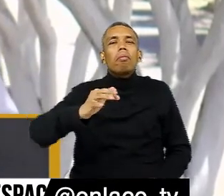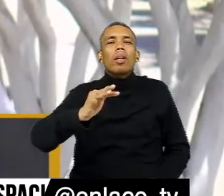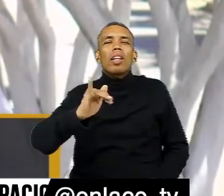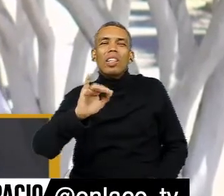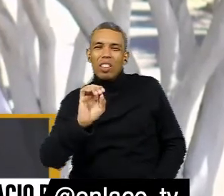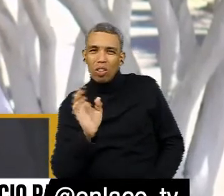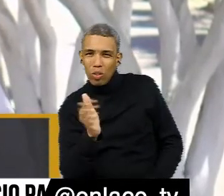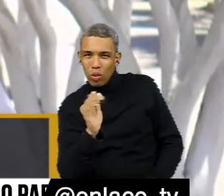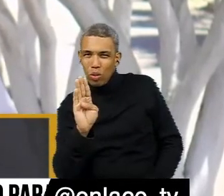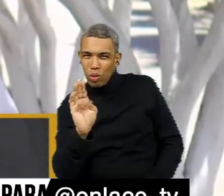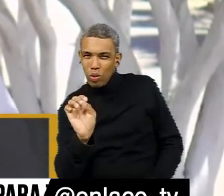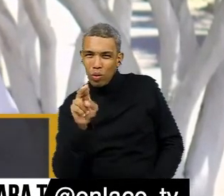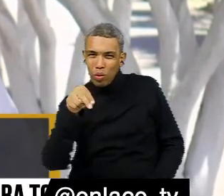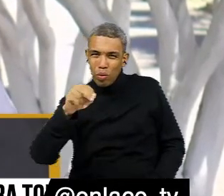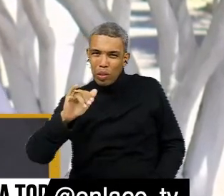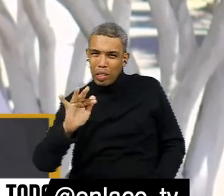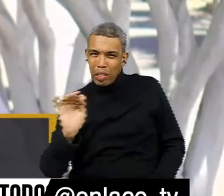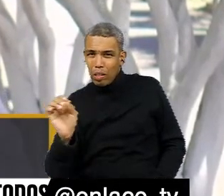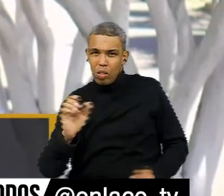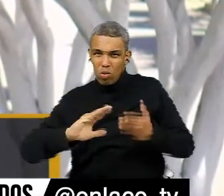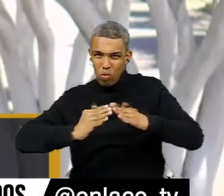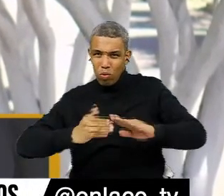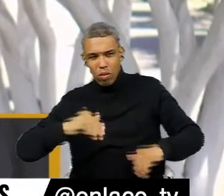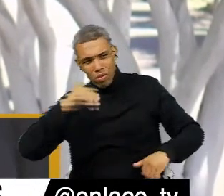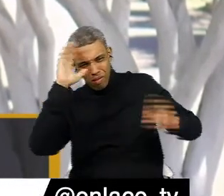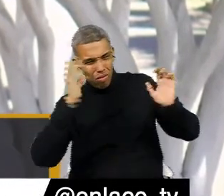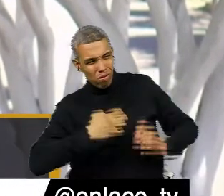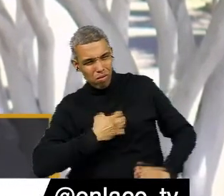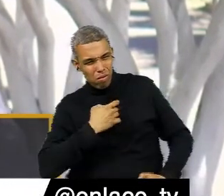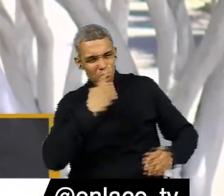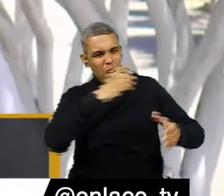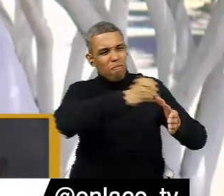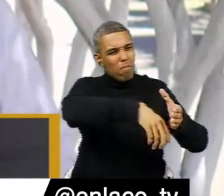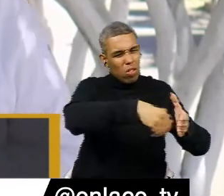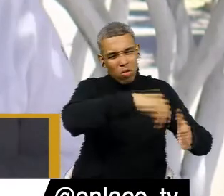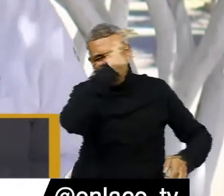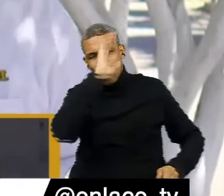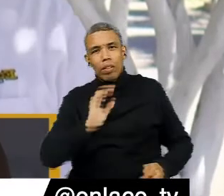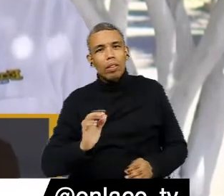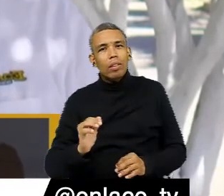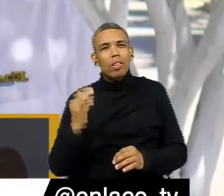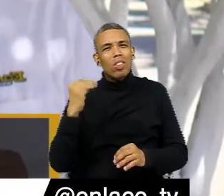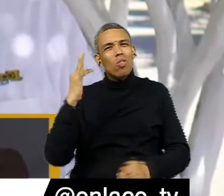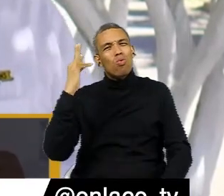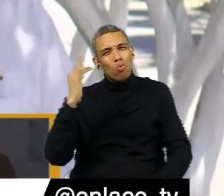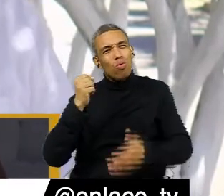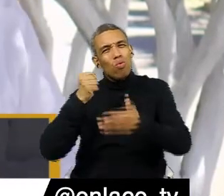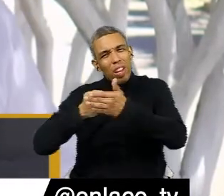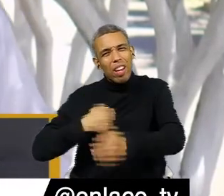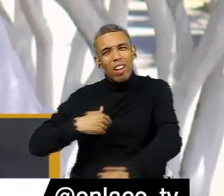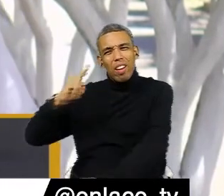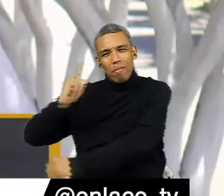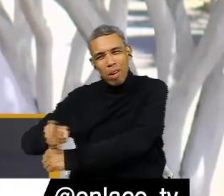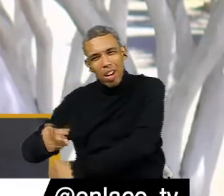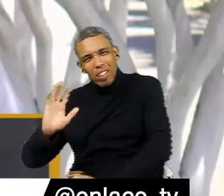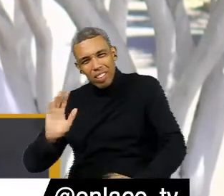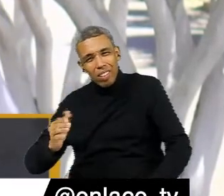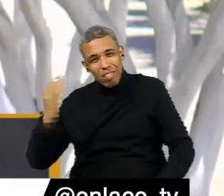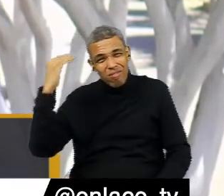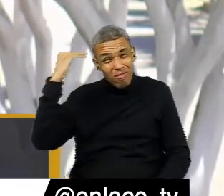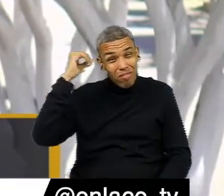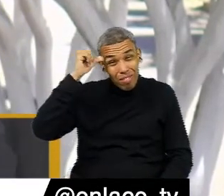tutelas, nuevas acciones populares. Ya conocíamos la de Anchicayá, ahora la Acción Popular que ha